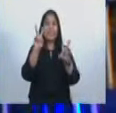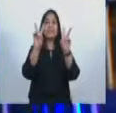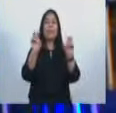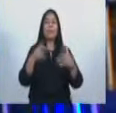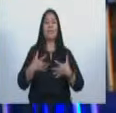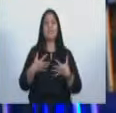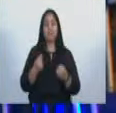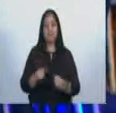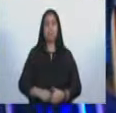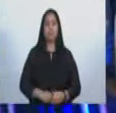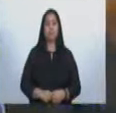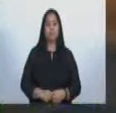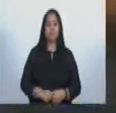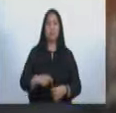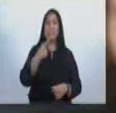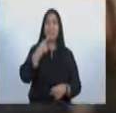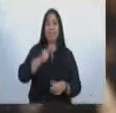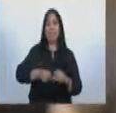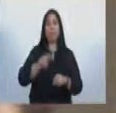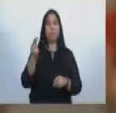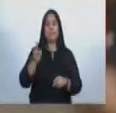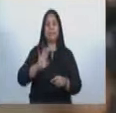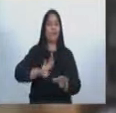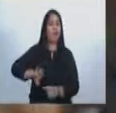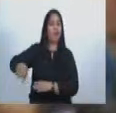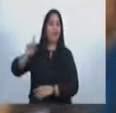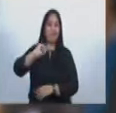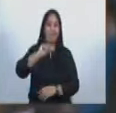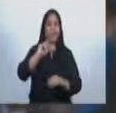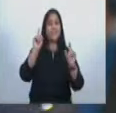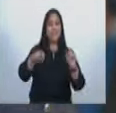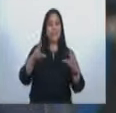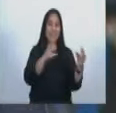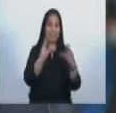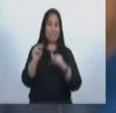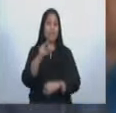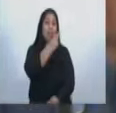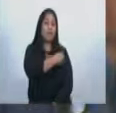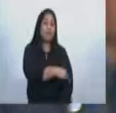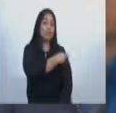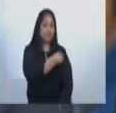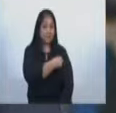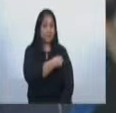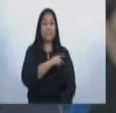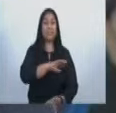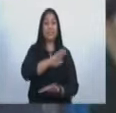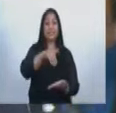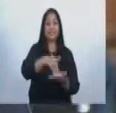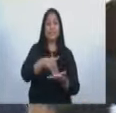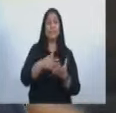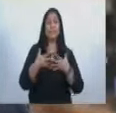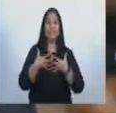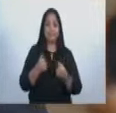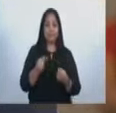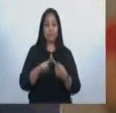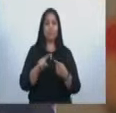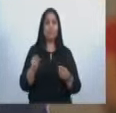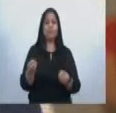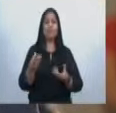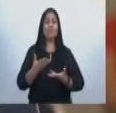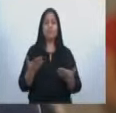salud que no se puede quedar fuera de la mesa de diálogo hospitales centros de salud Qué nos